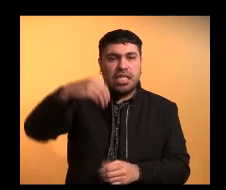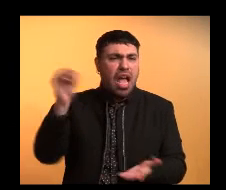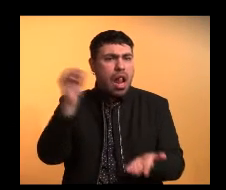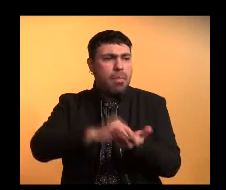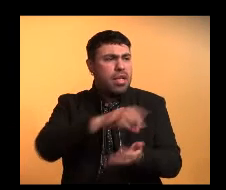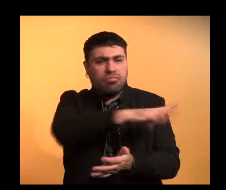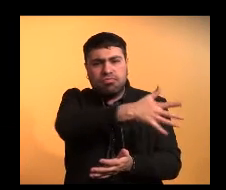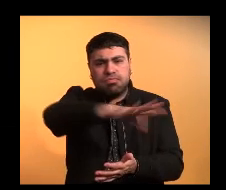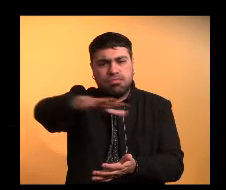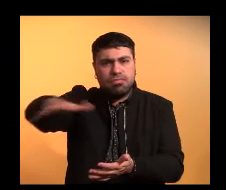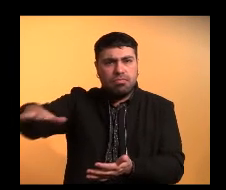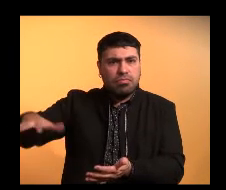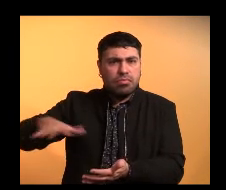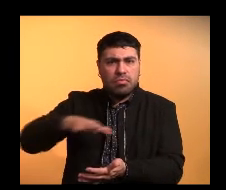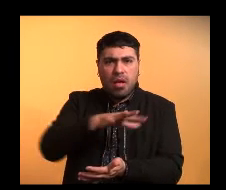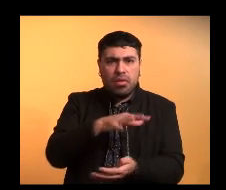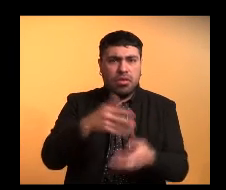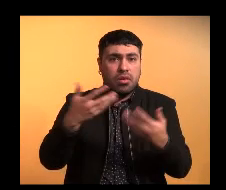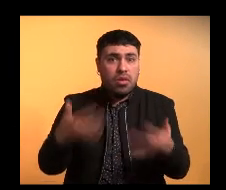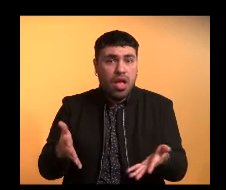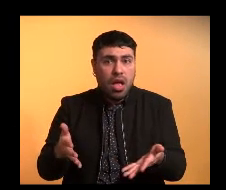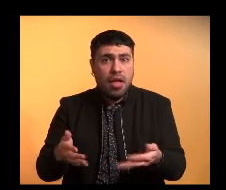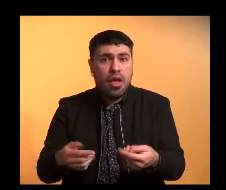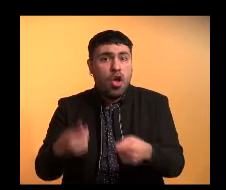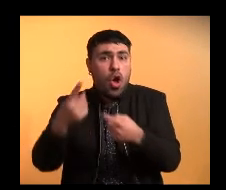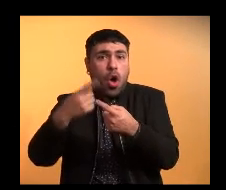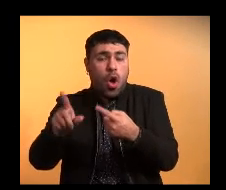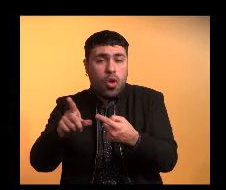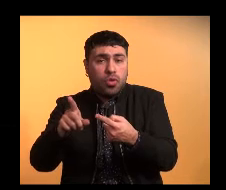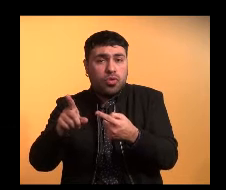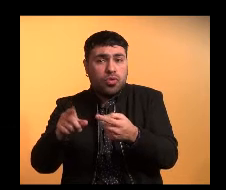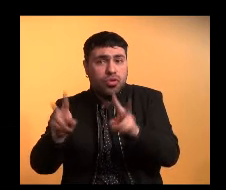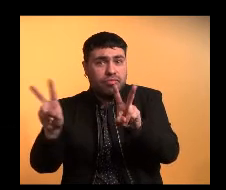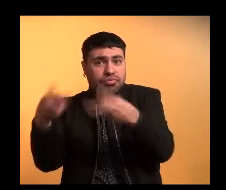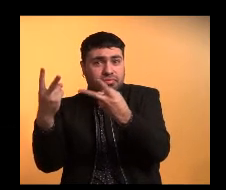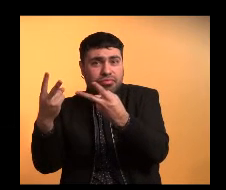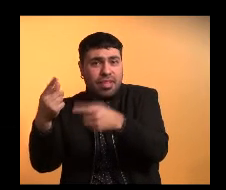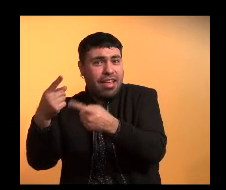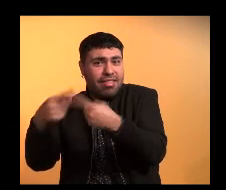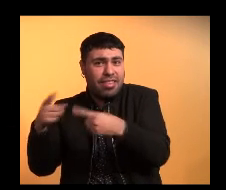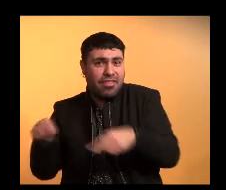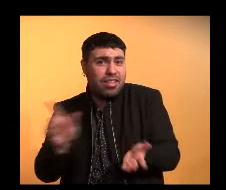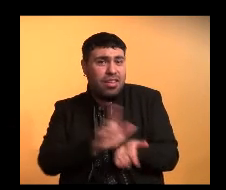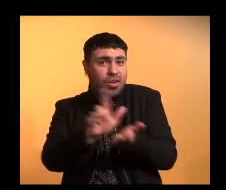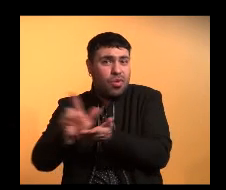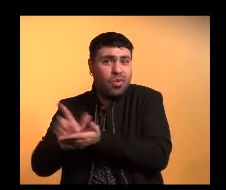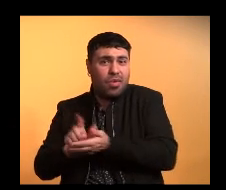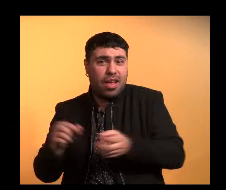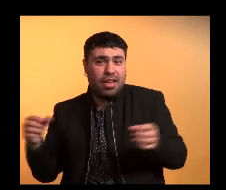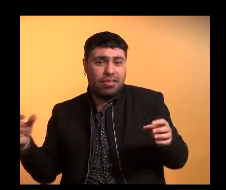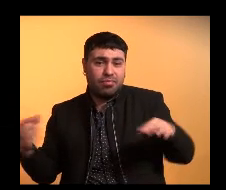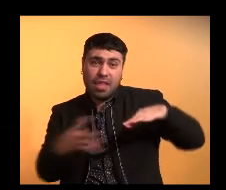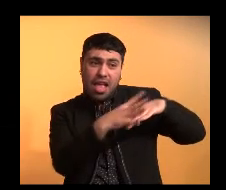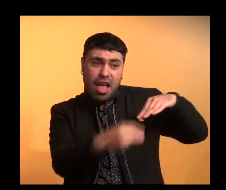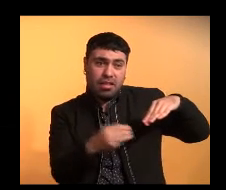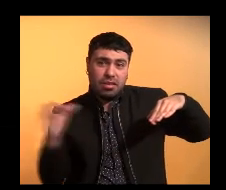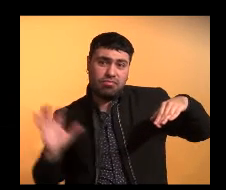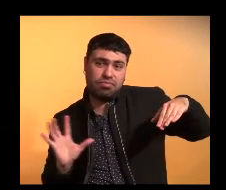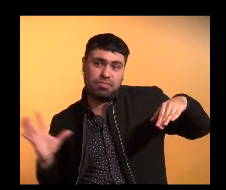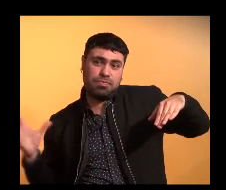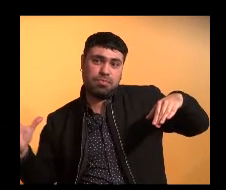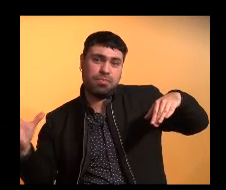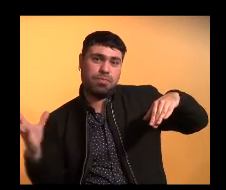para que estos organismos que vienen desde otras latitudes puedan llegar, puedan colonizar y puedan crecer